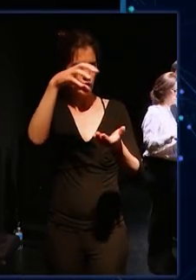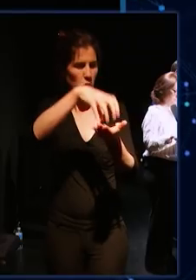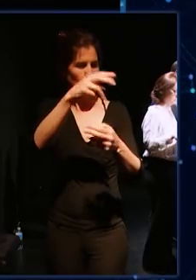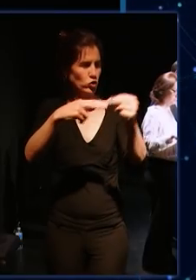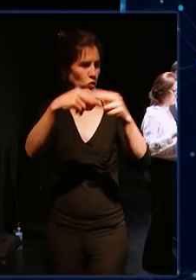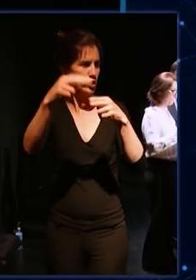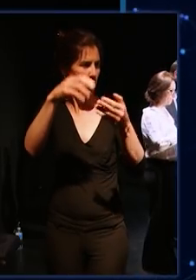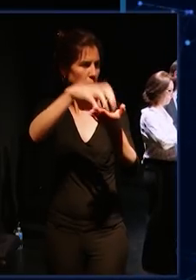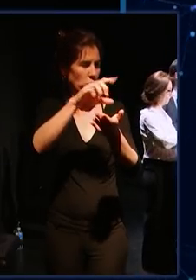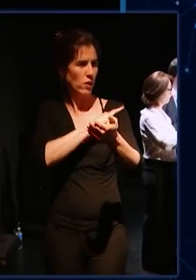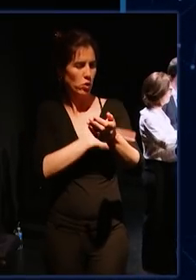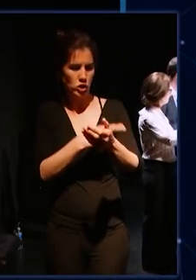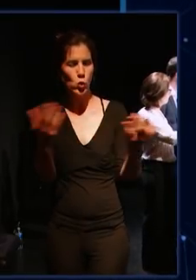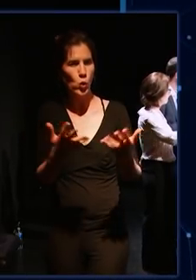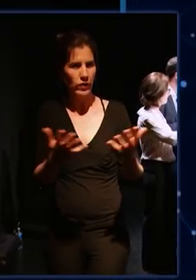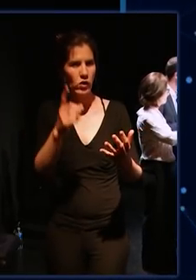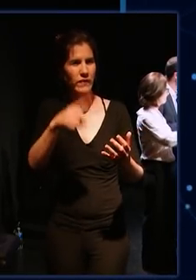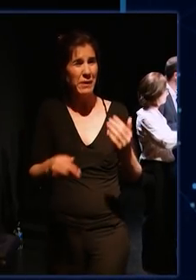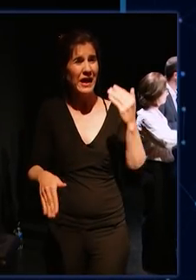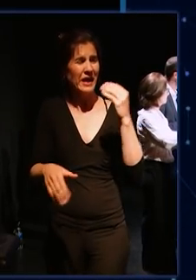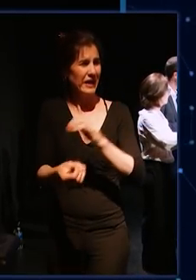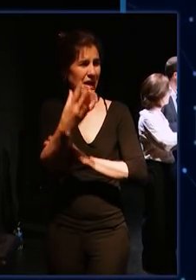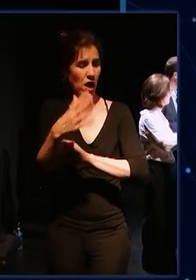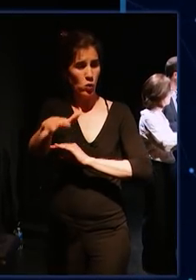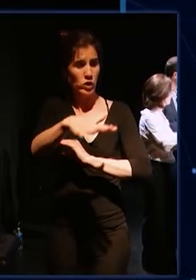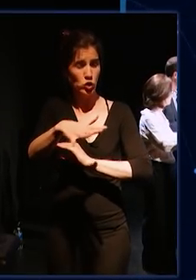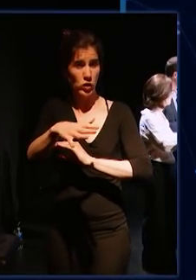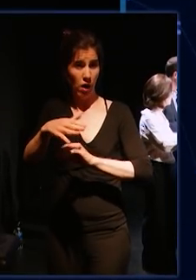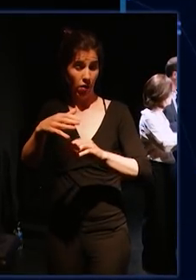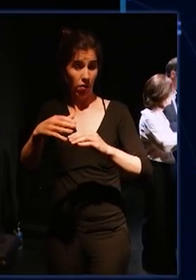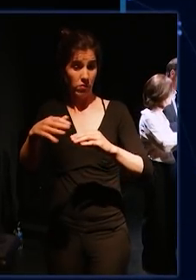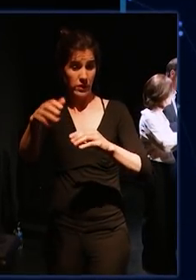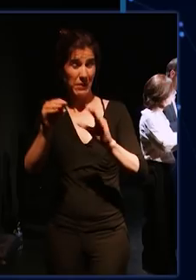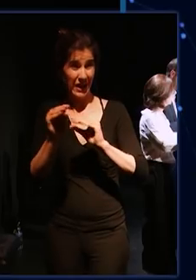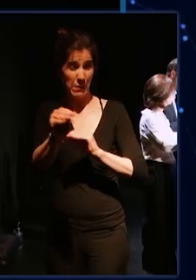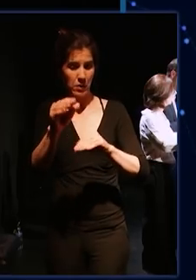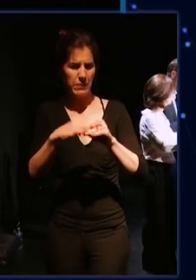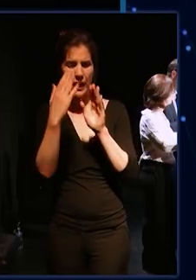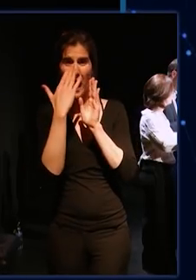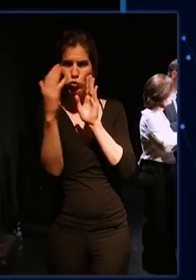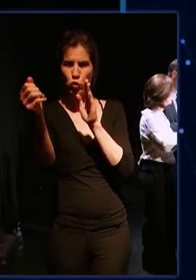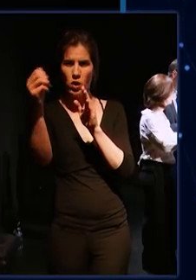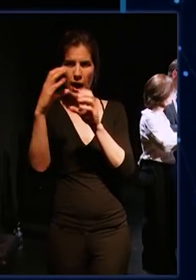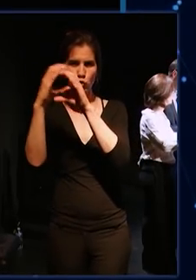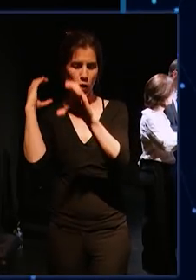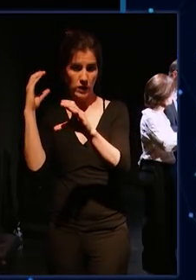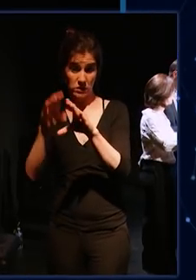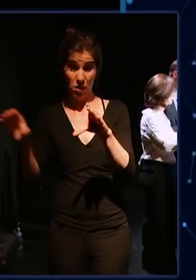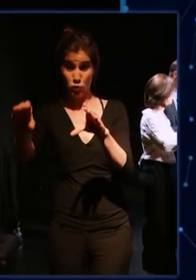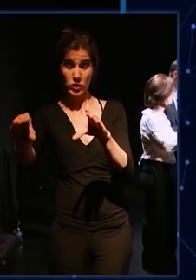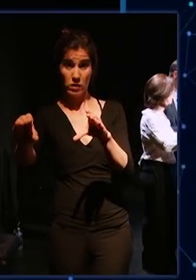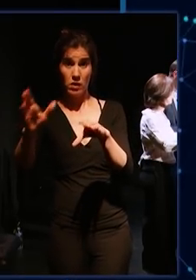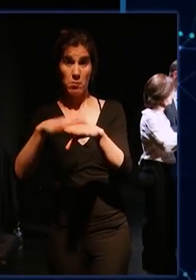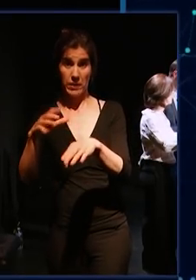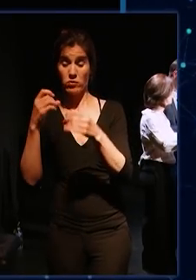también el crear una zona de aparcamiento para autocares al lado, próxima, para que facilitar